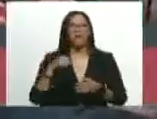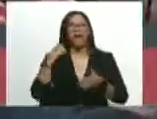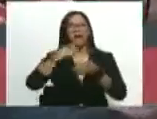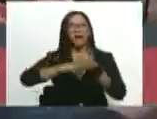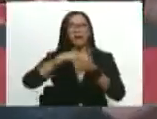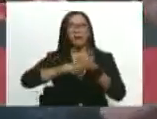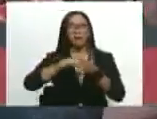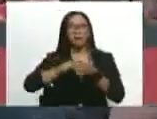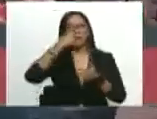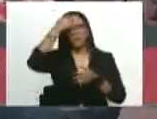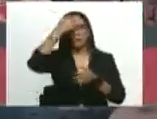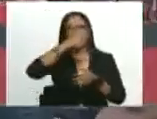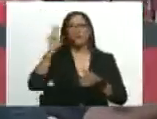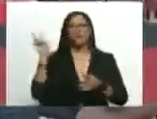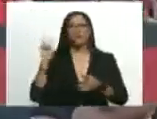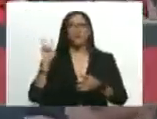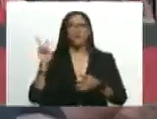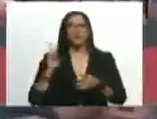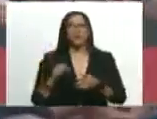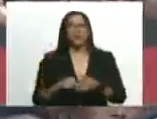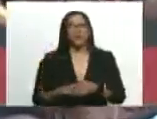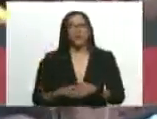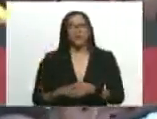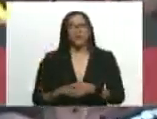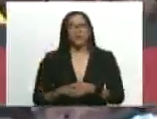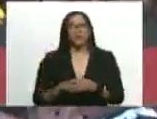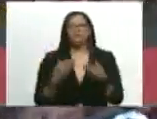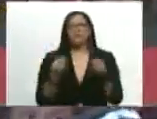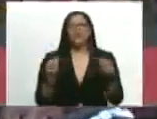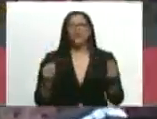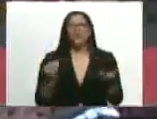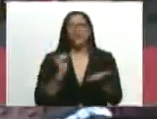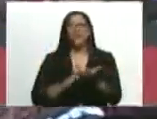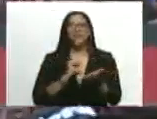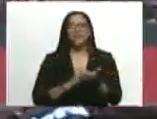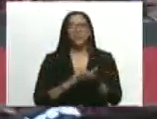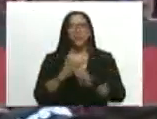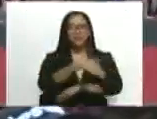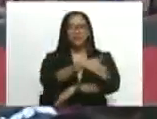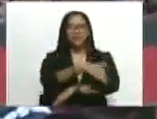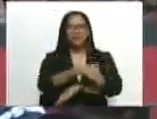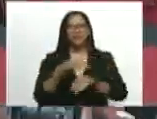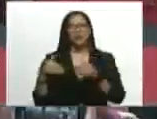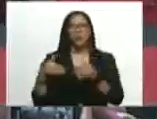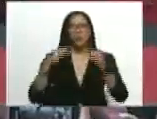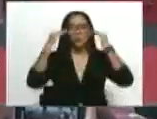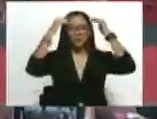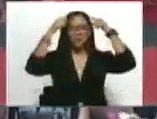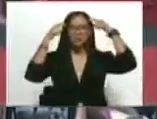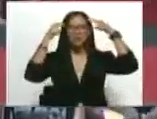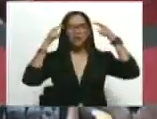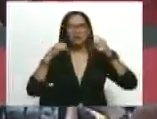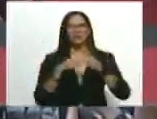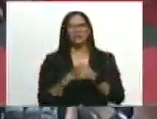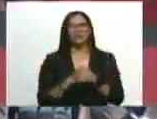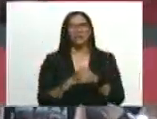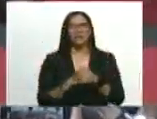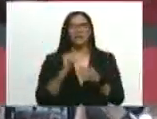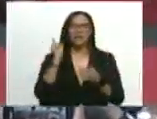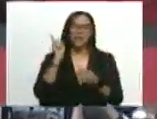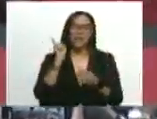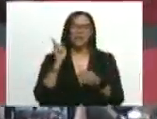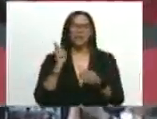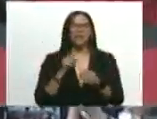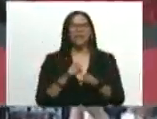luchas del pueblo de Venezuela tantas veces por estas calles con el comandante Chávez en aquel camión